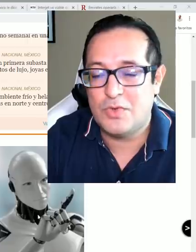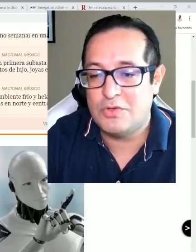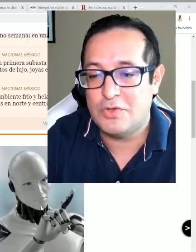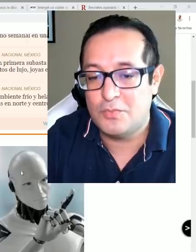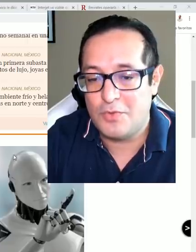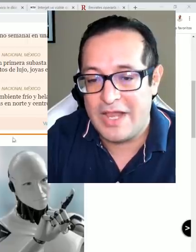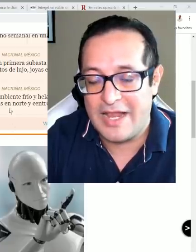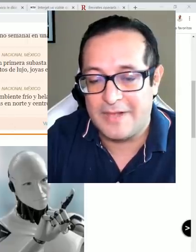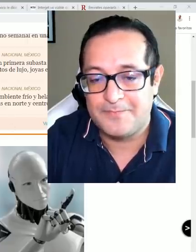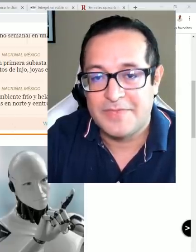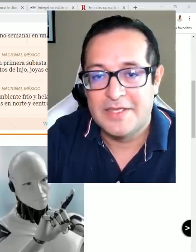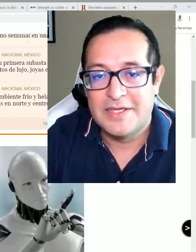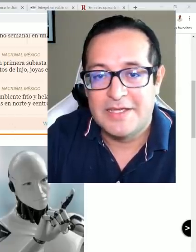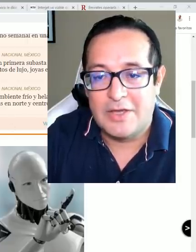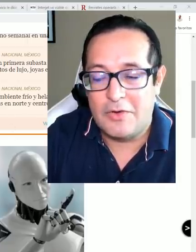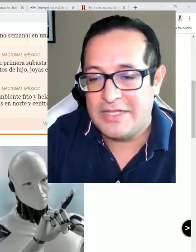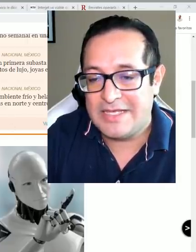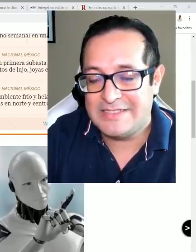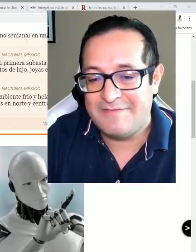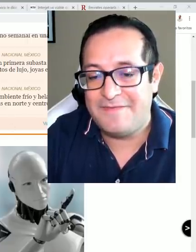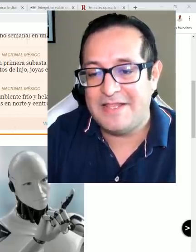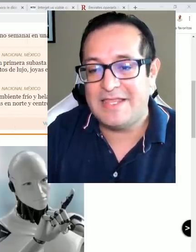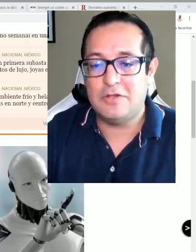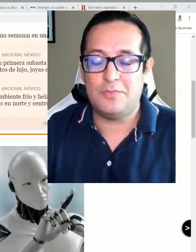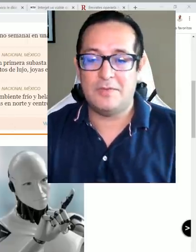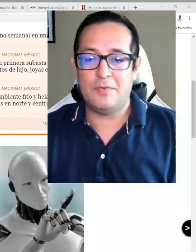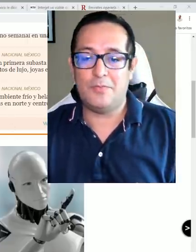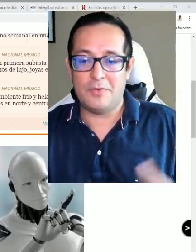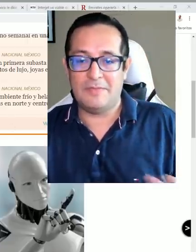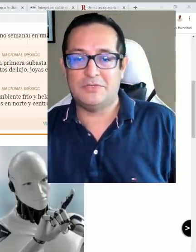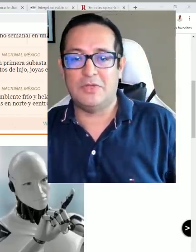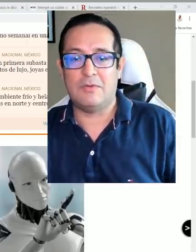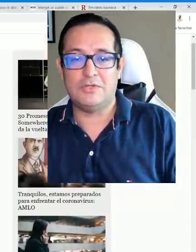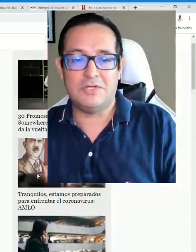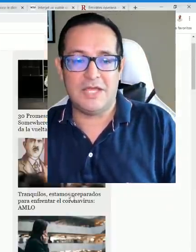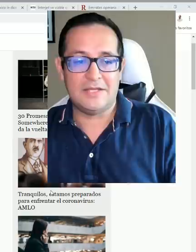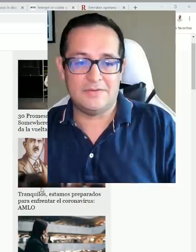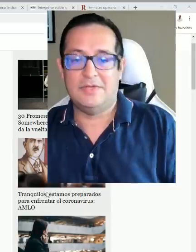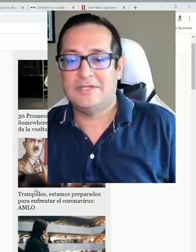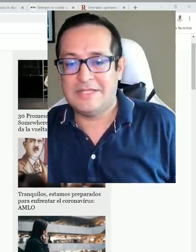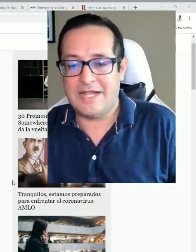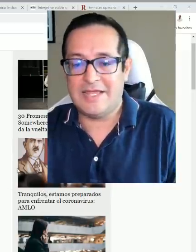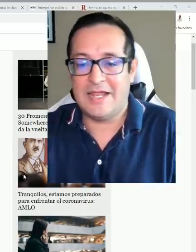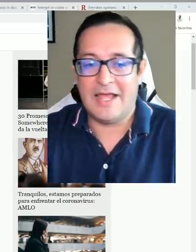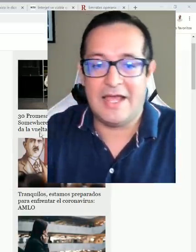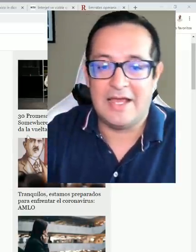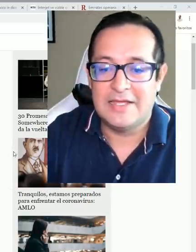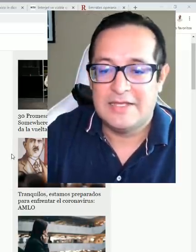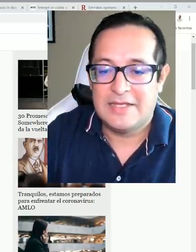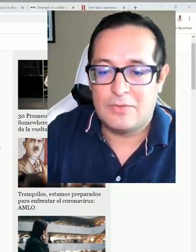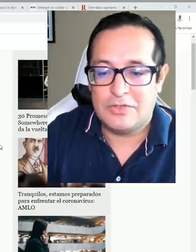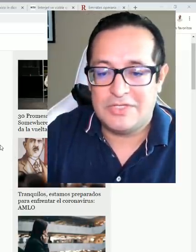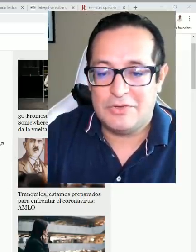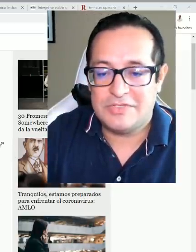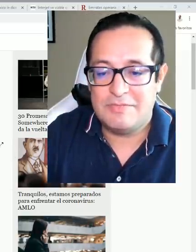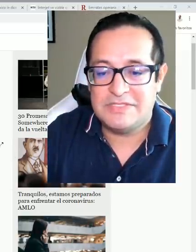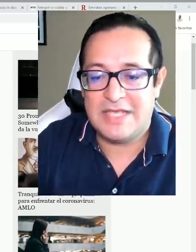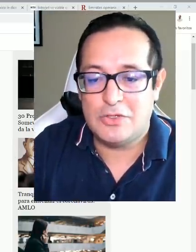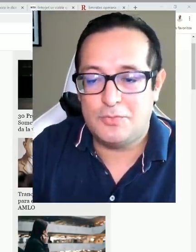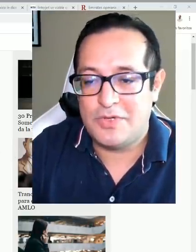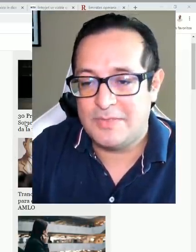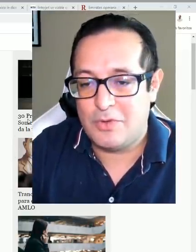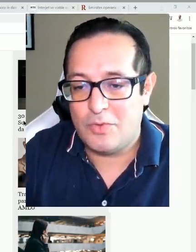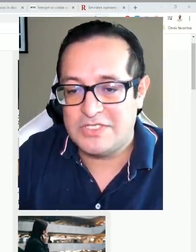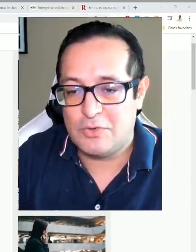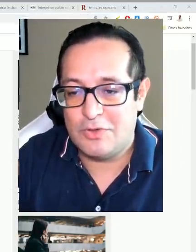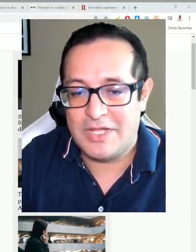es dueño de Grupo Lala, ahorita está enfrentando, por ejemplo, problemas con la 4T. De entrada, la 4T lo está investigando